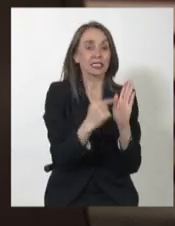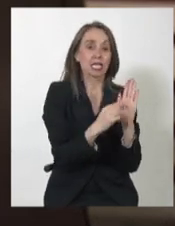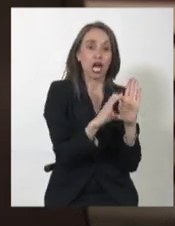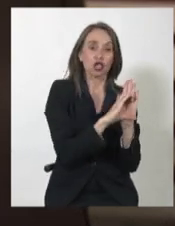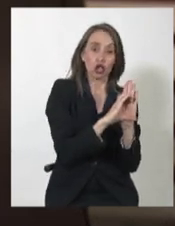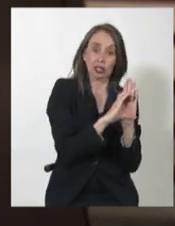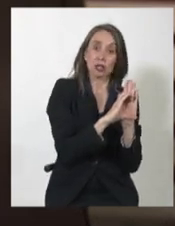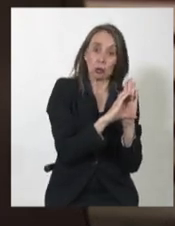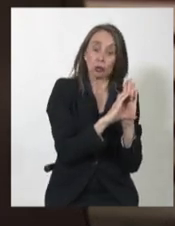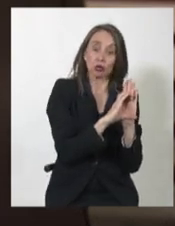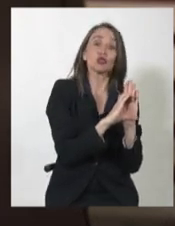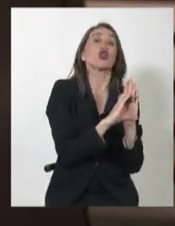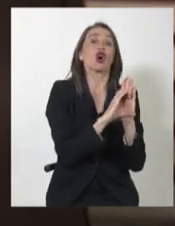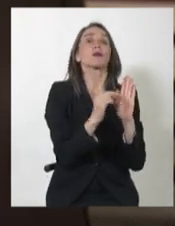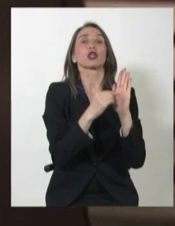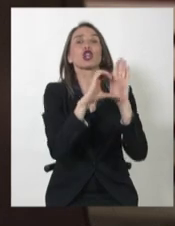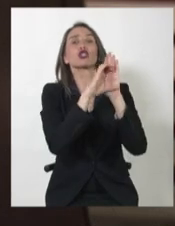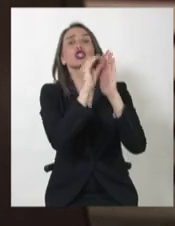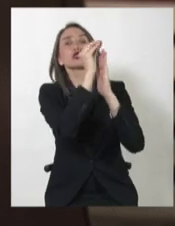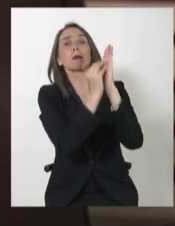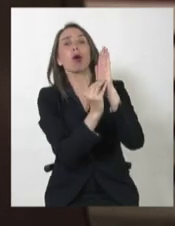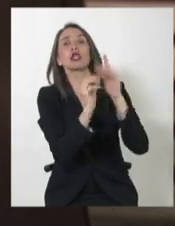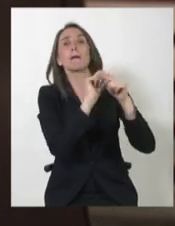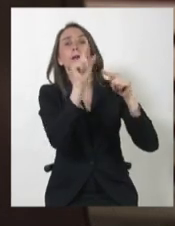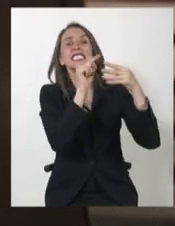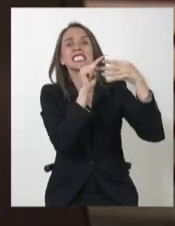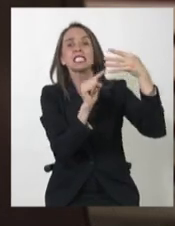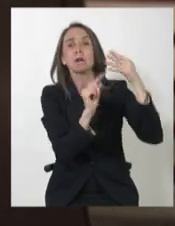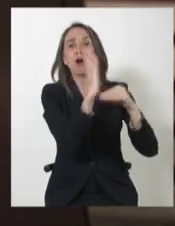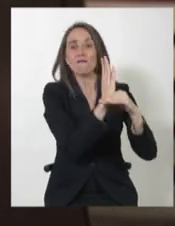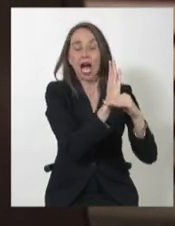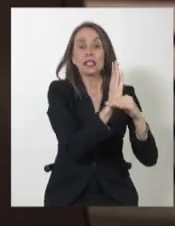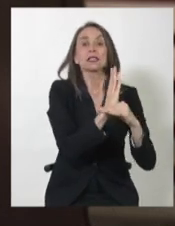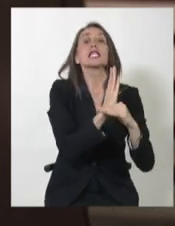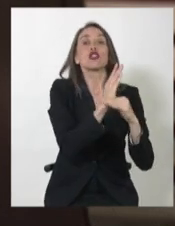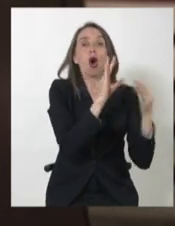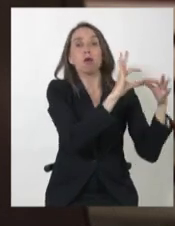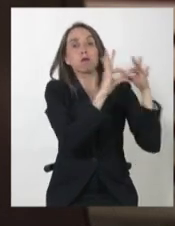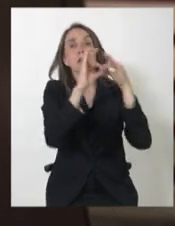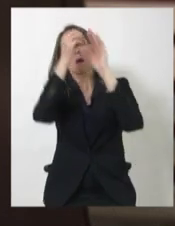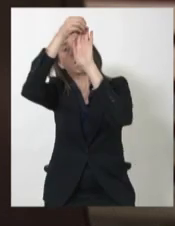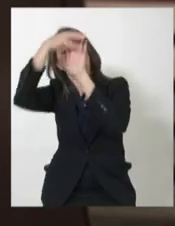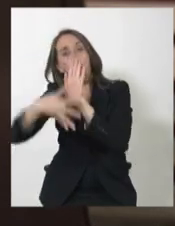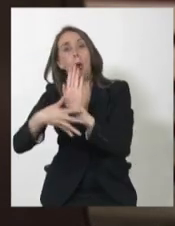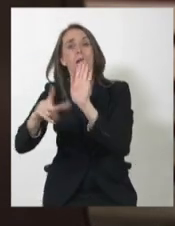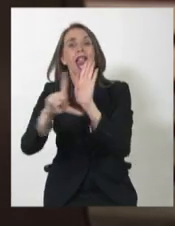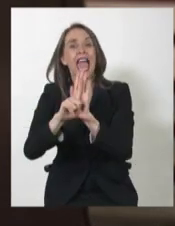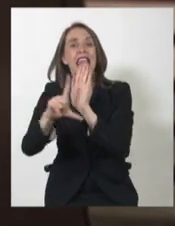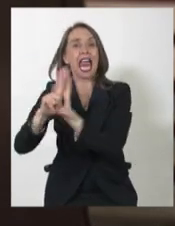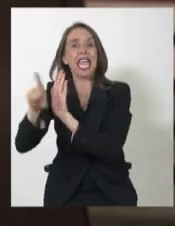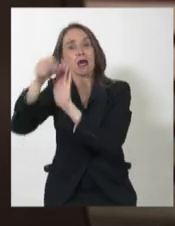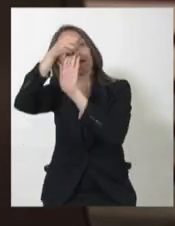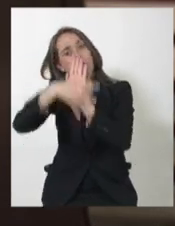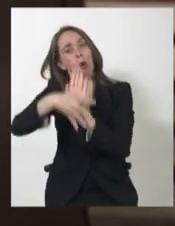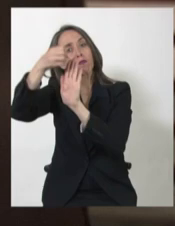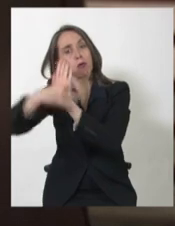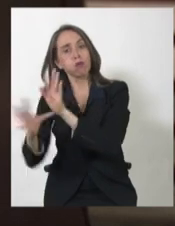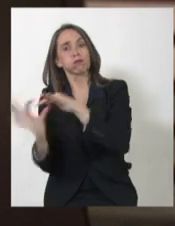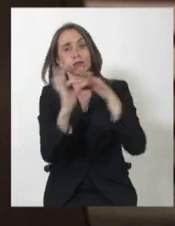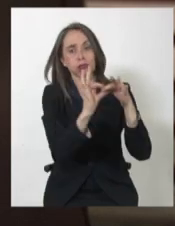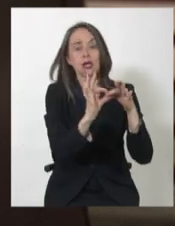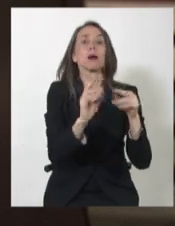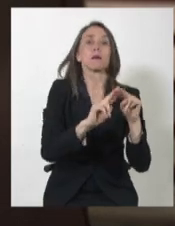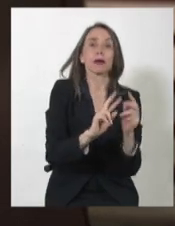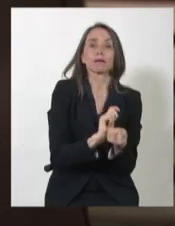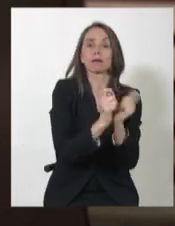La ley desarrolla la Constitución, ¿no es cierto? Van a haber leyes nuevas y van a haber también leyes para modificatorias